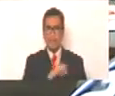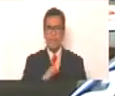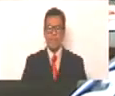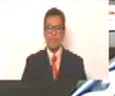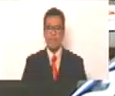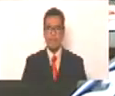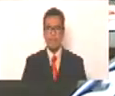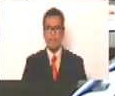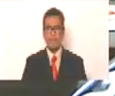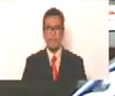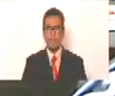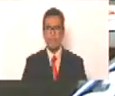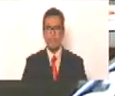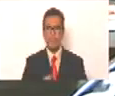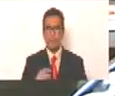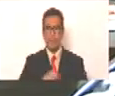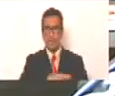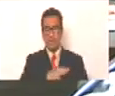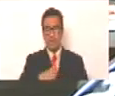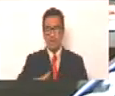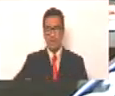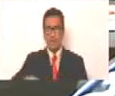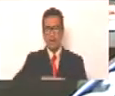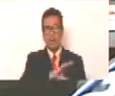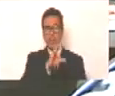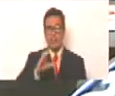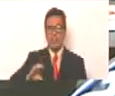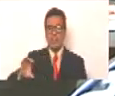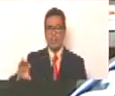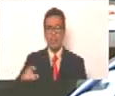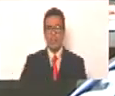en estas tierras del Caribe habían cacicas,